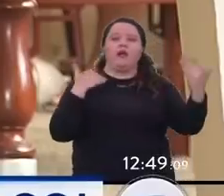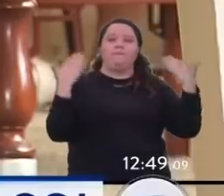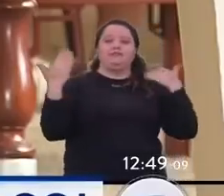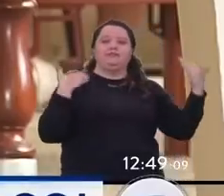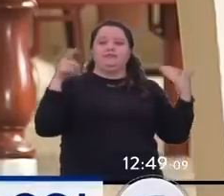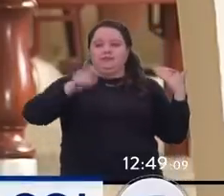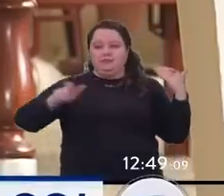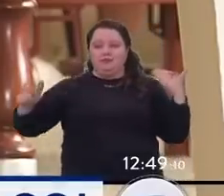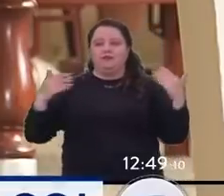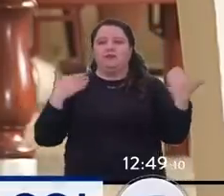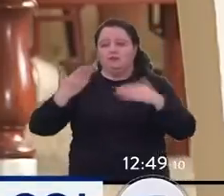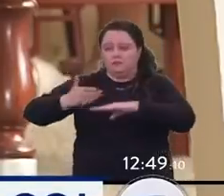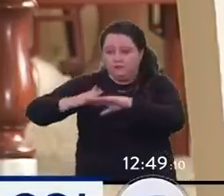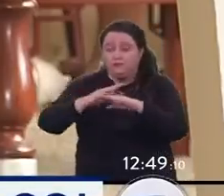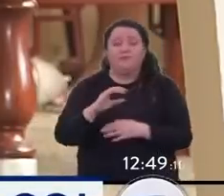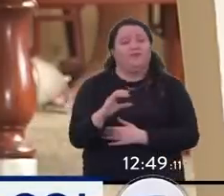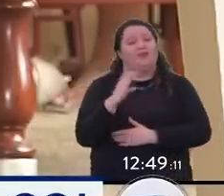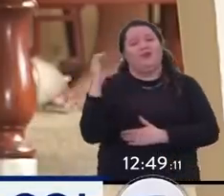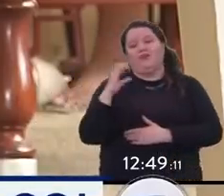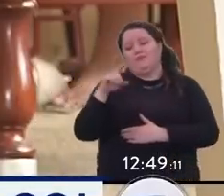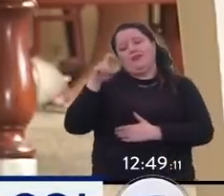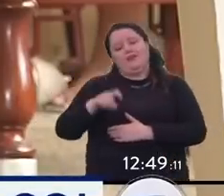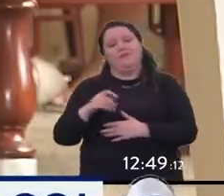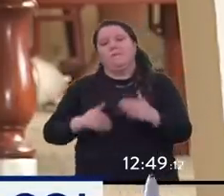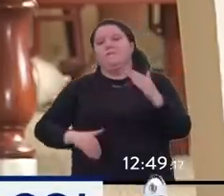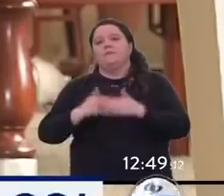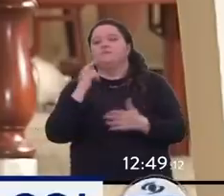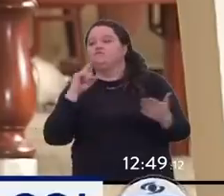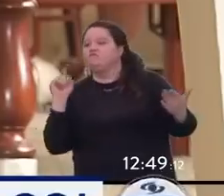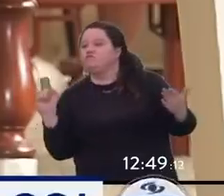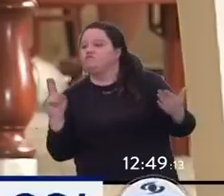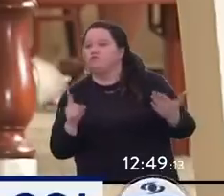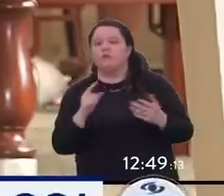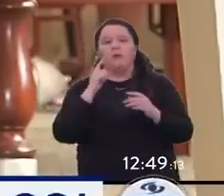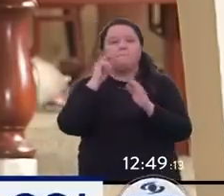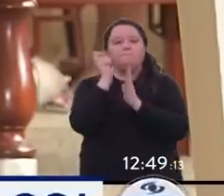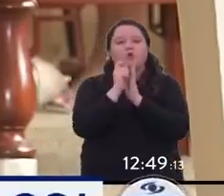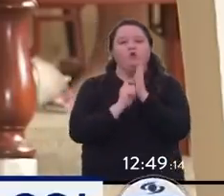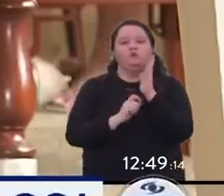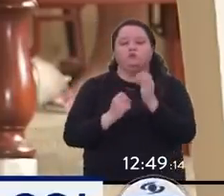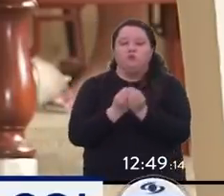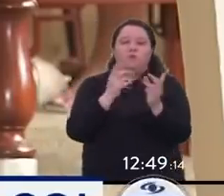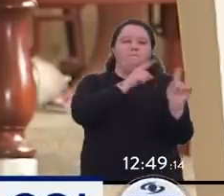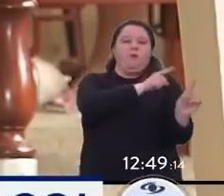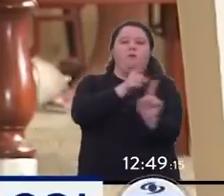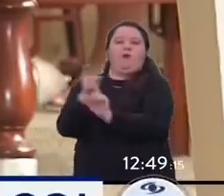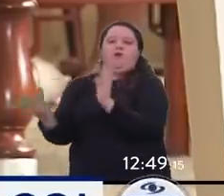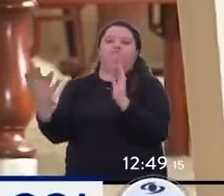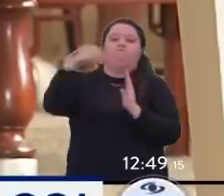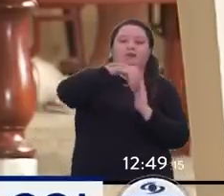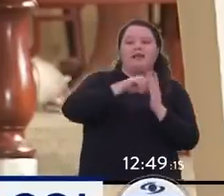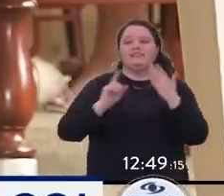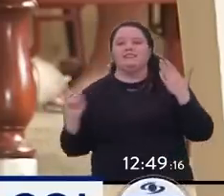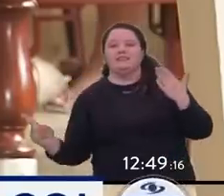Colombia tendrá que empezar, ¿sí?, por el censo multipropósito que está